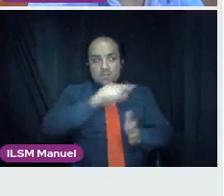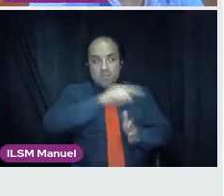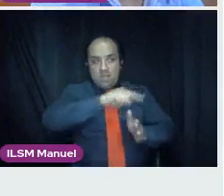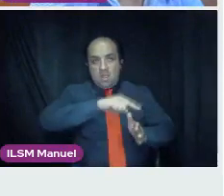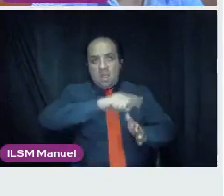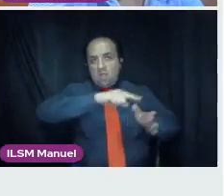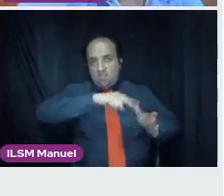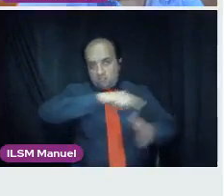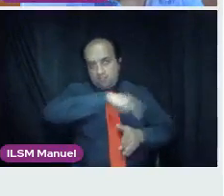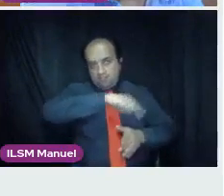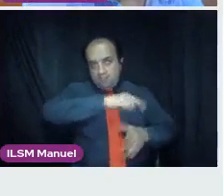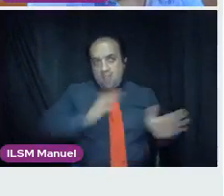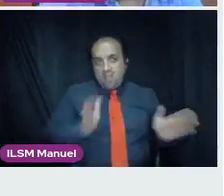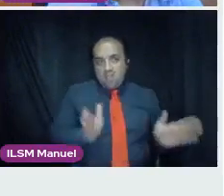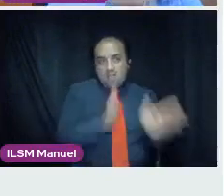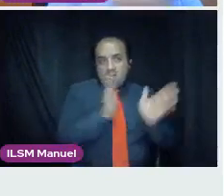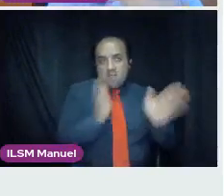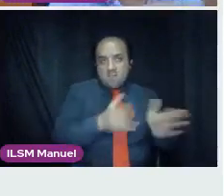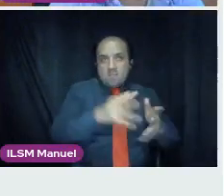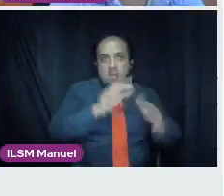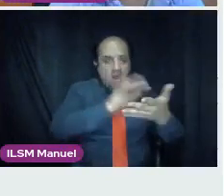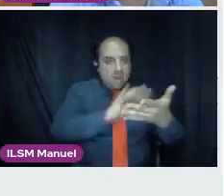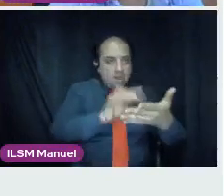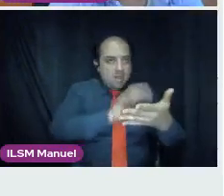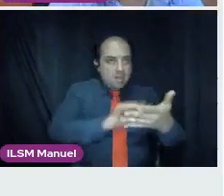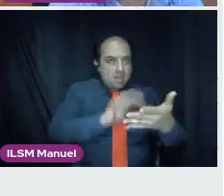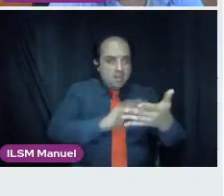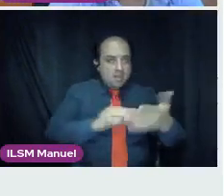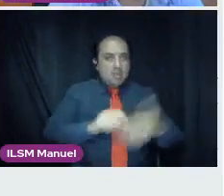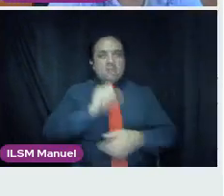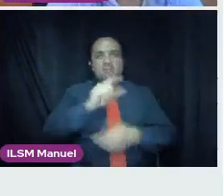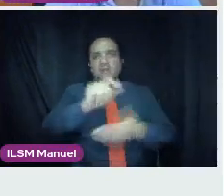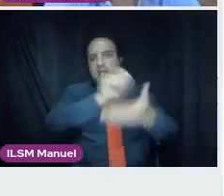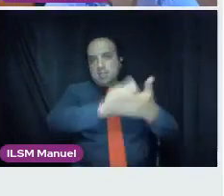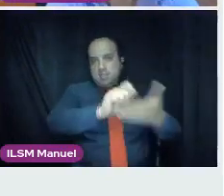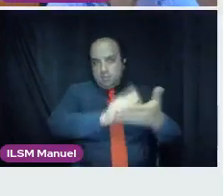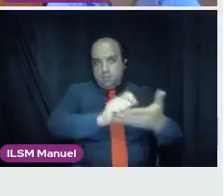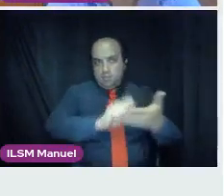promueven la lectura e incluso la escritura,